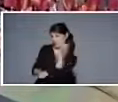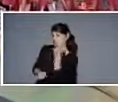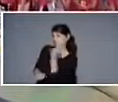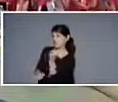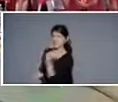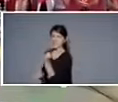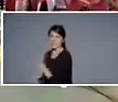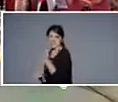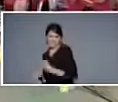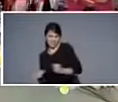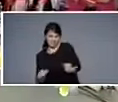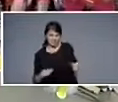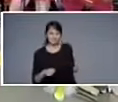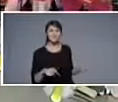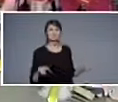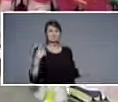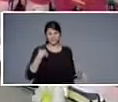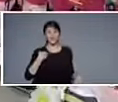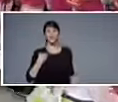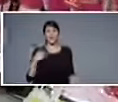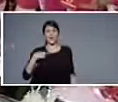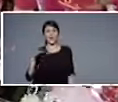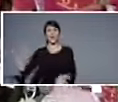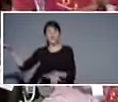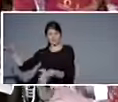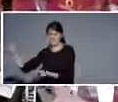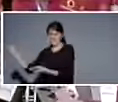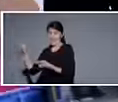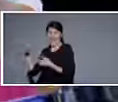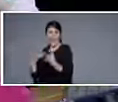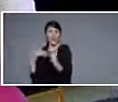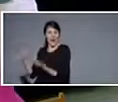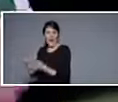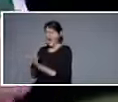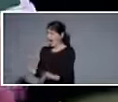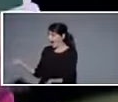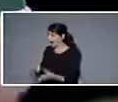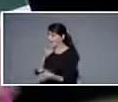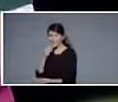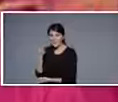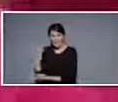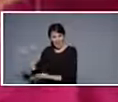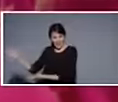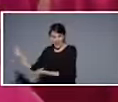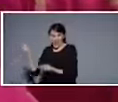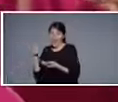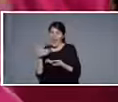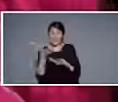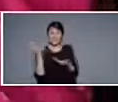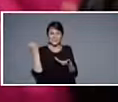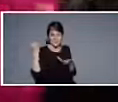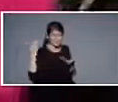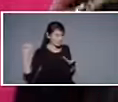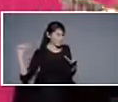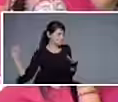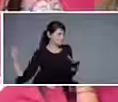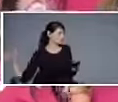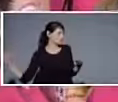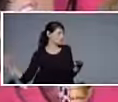por de chan, chan, chan, chan, chan. Si tú me haces un regalo, qué bonito, no hacía falta, y cuando te des la